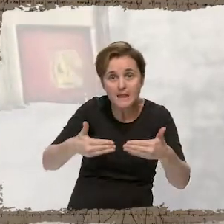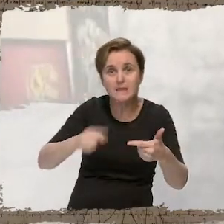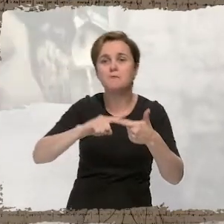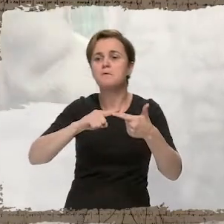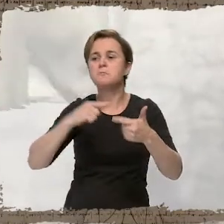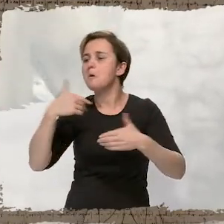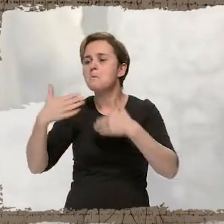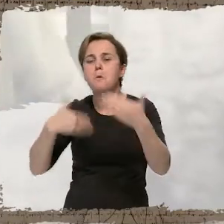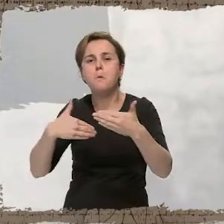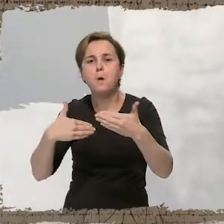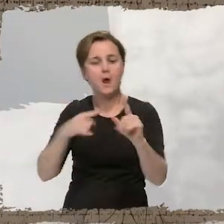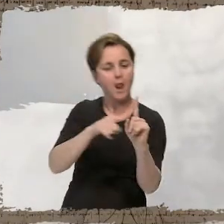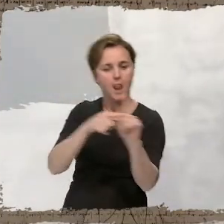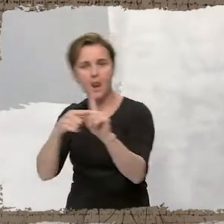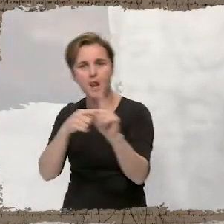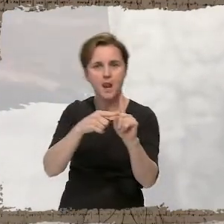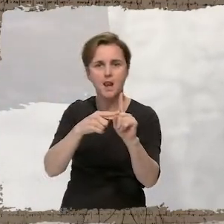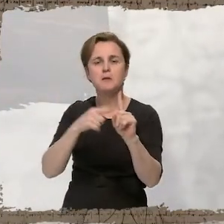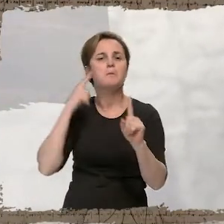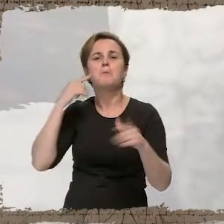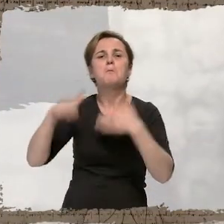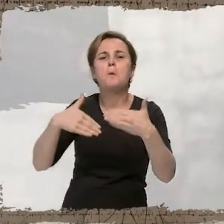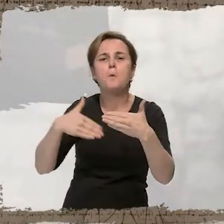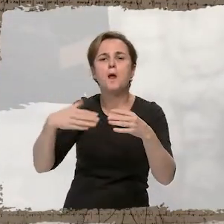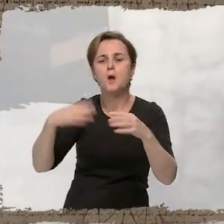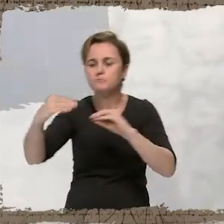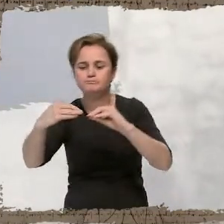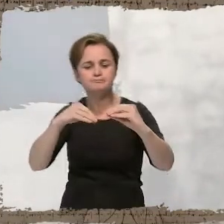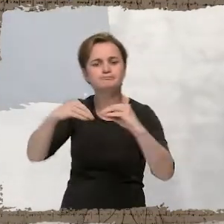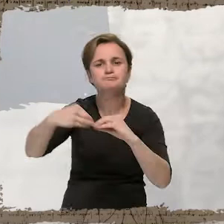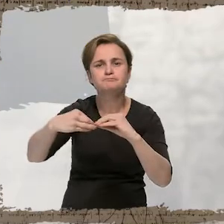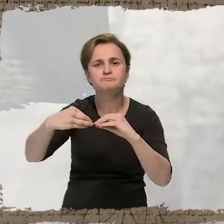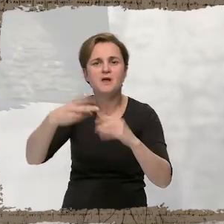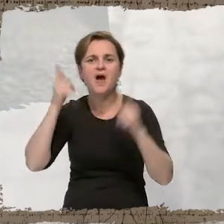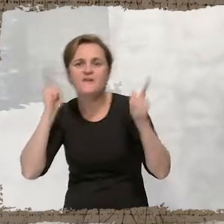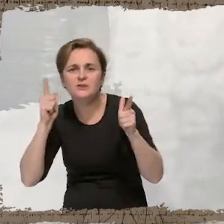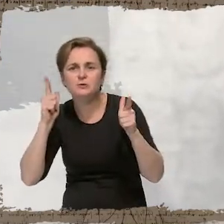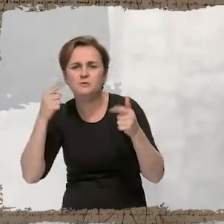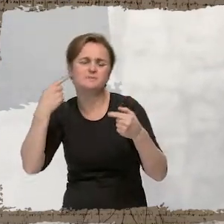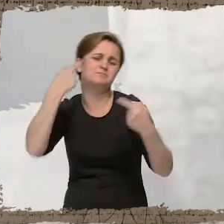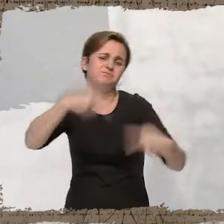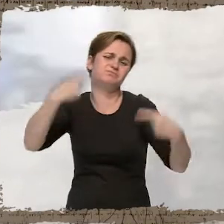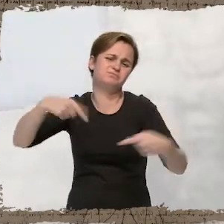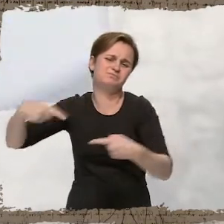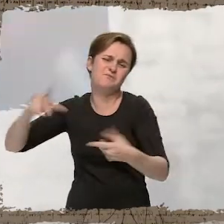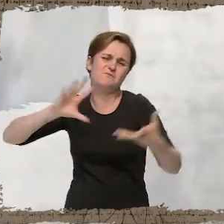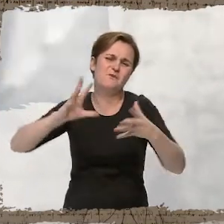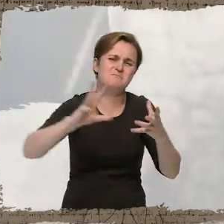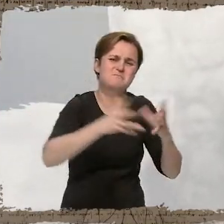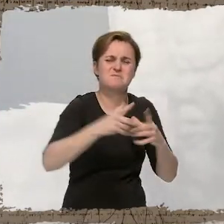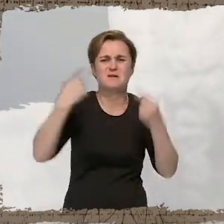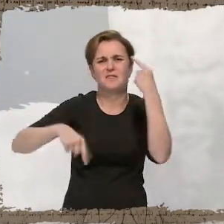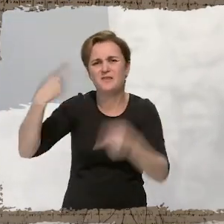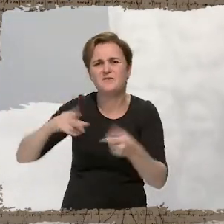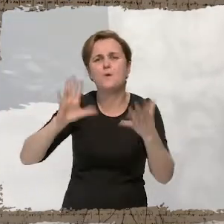un juego en primera persona un juego de rompecabezas aventuras hay muchas muchas